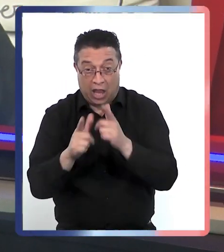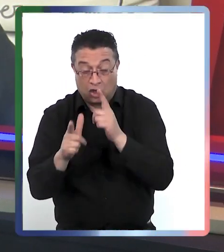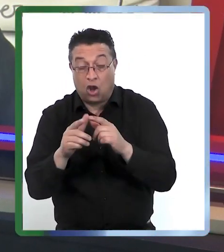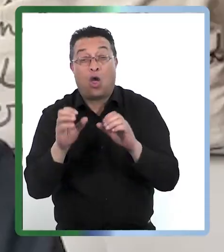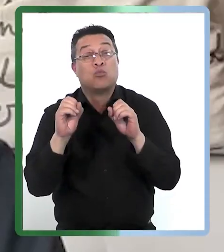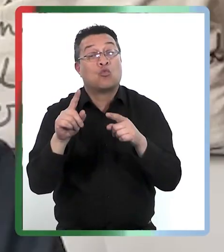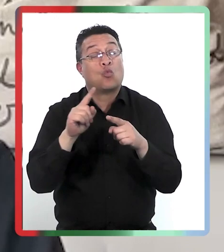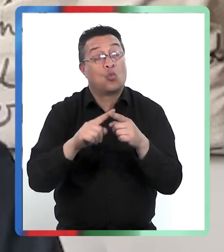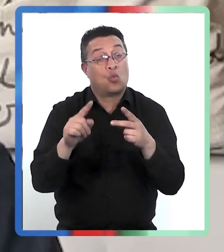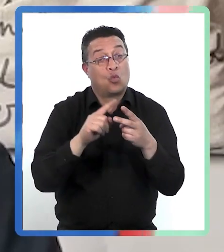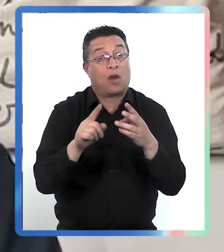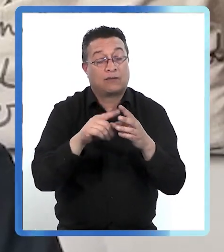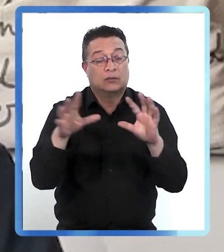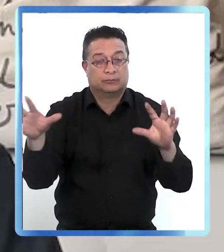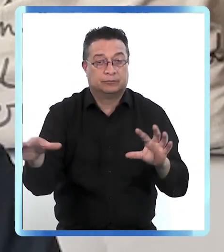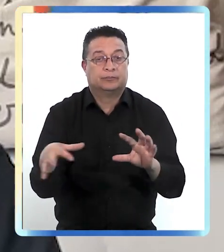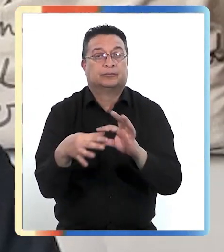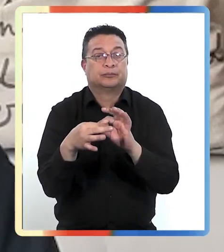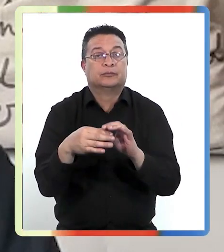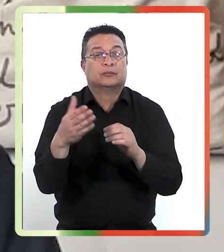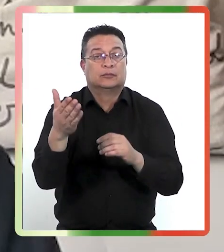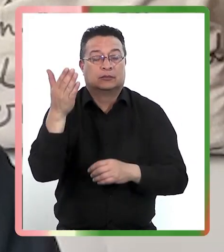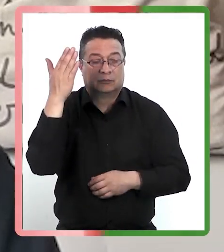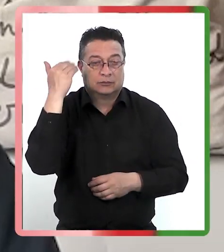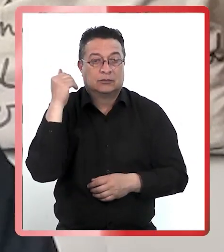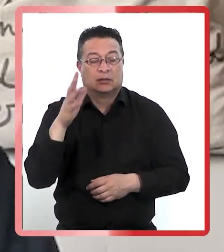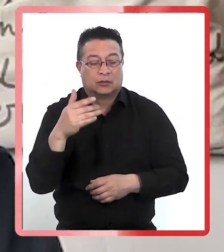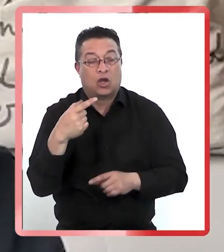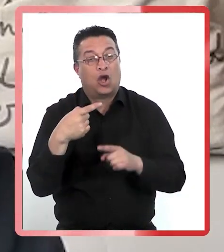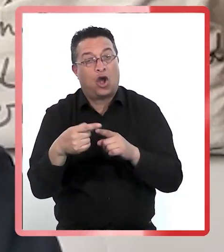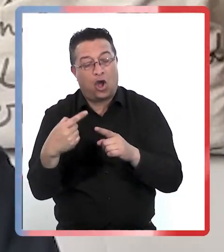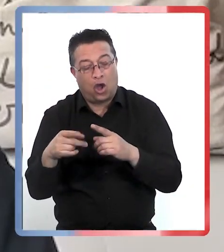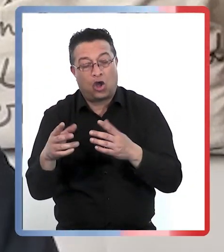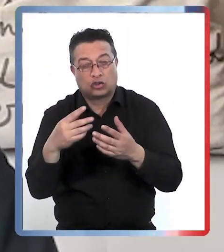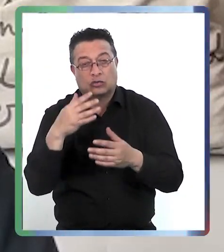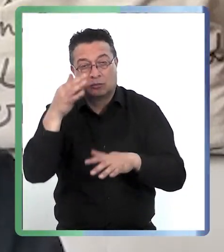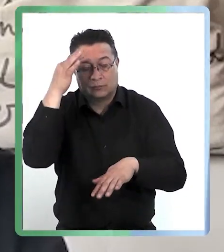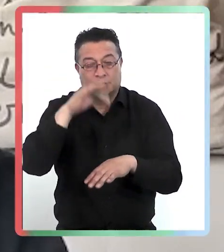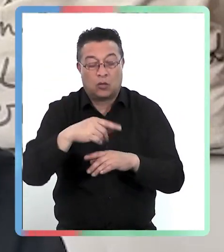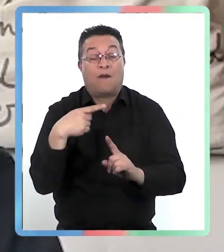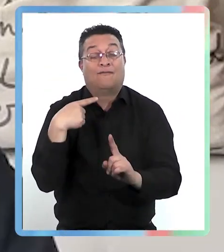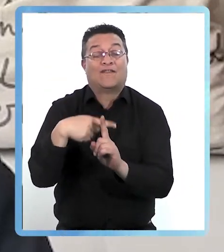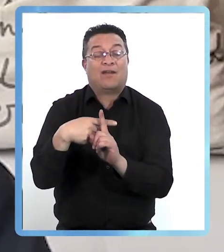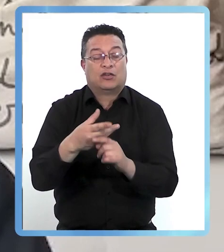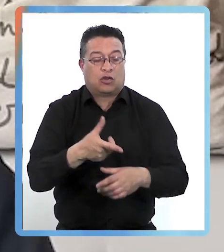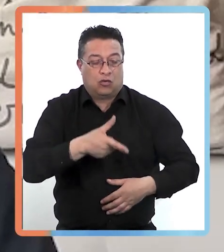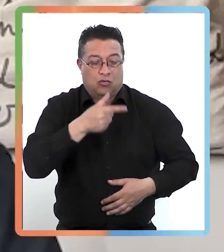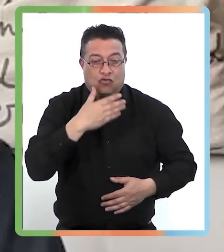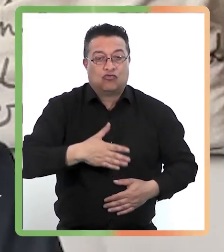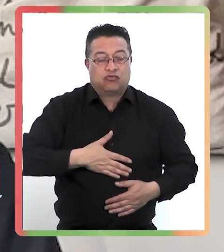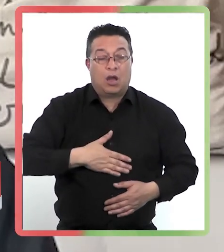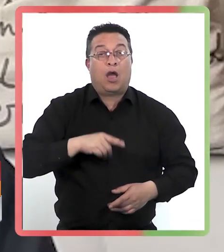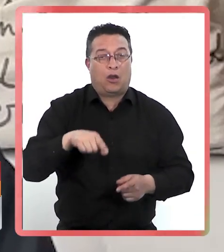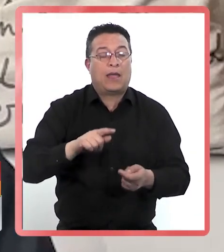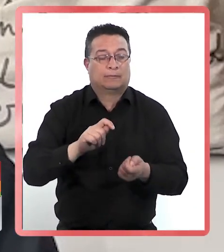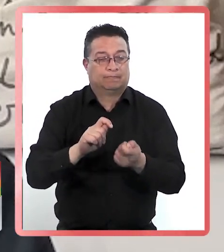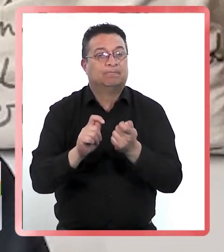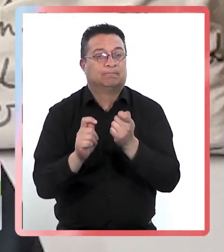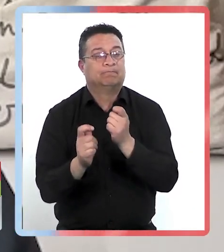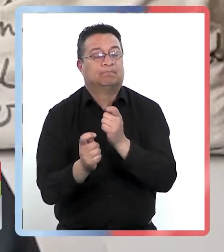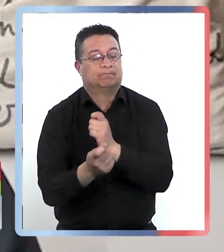de alcohol, que muchas veces se asoció al principio con la dieta mediterránea y que podría tener algún efecto como benéfico, la verdad es que ha